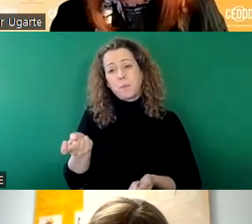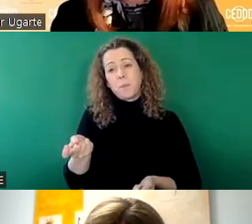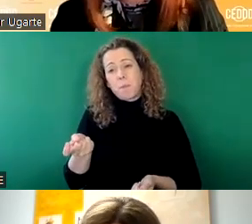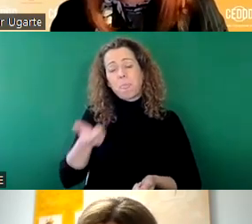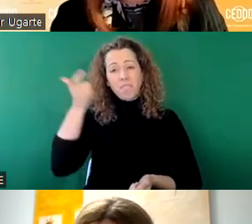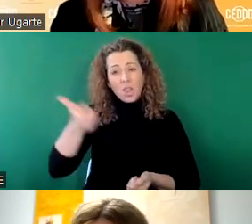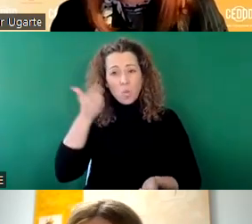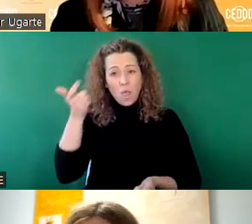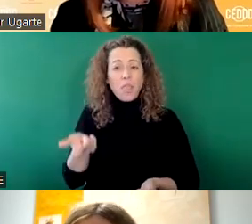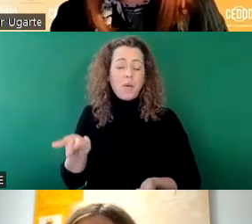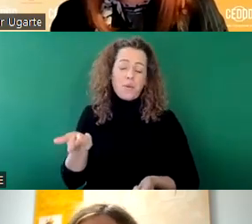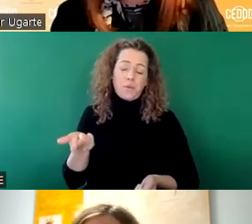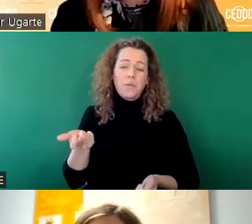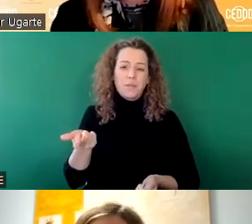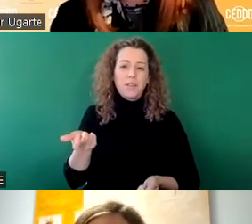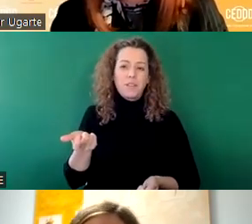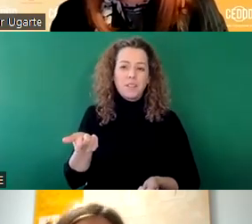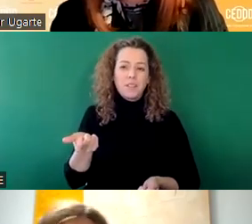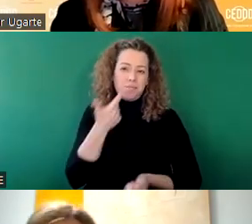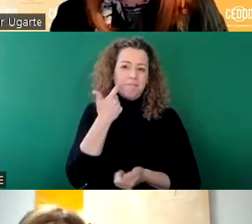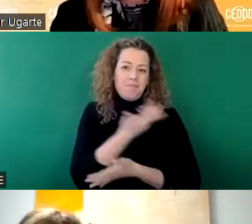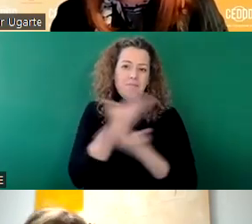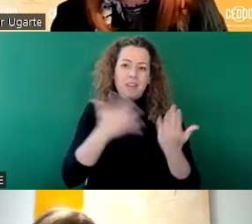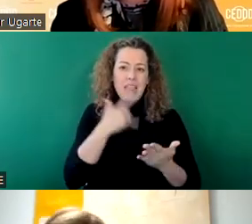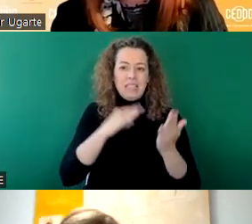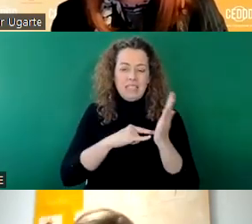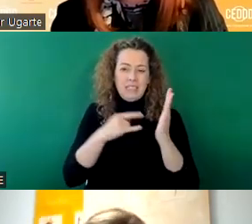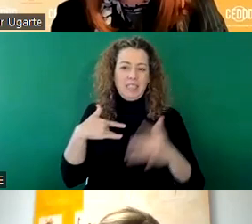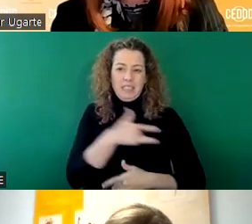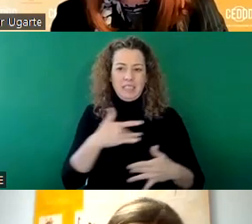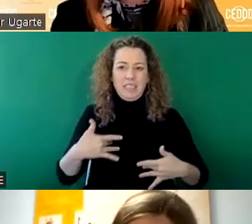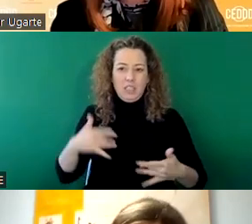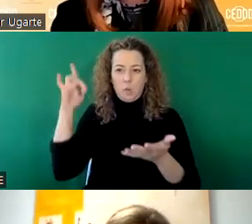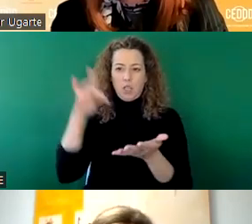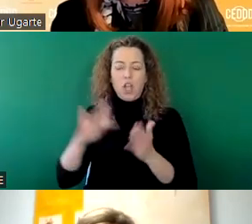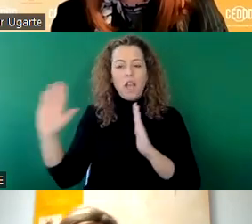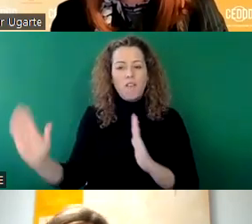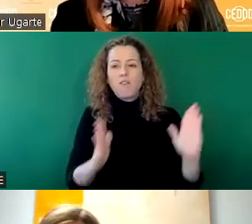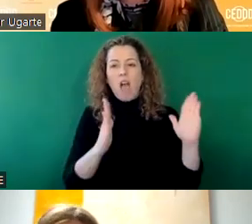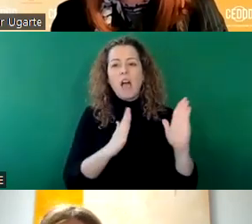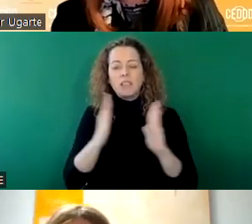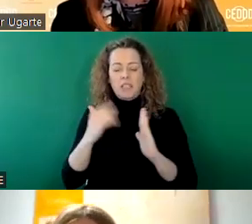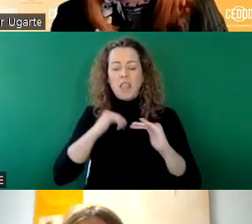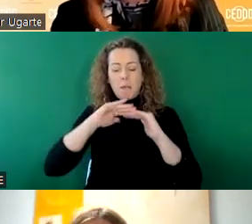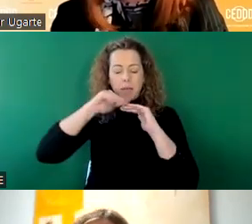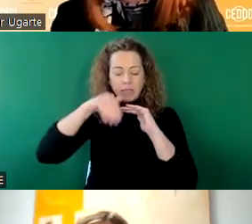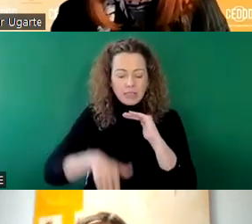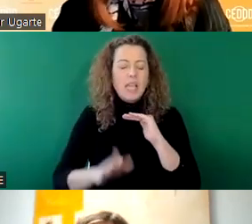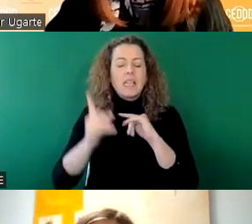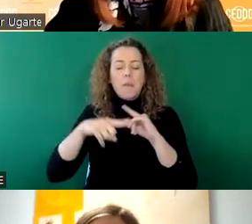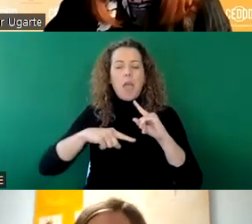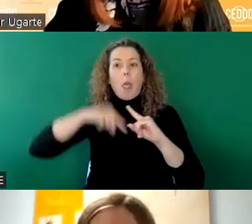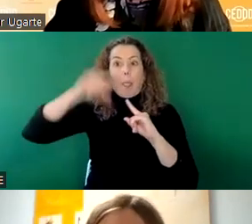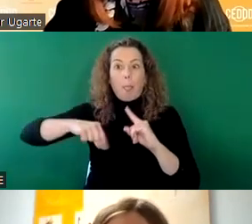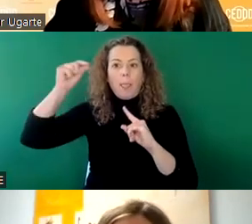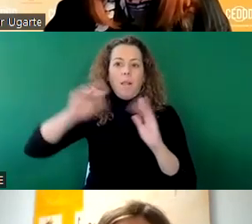el tiempo y la intensidad por lo tanto, los síntomas que producen esa fase de meseta y esos posibles asaltos adicionales